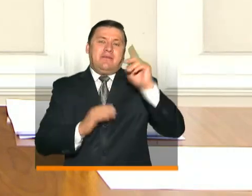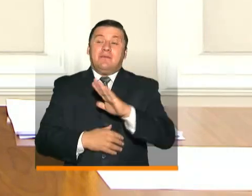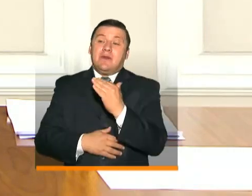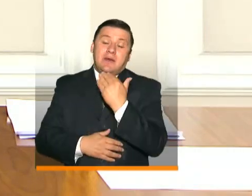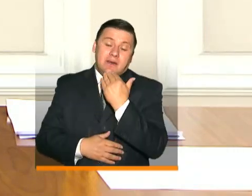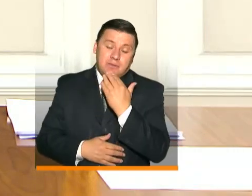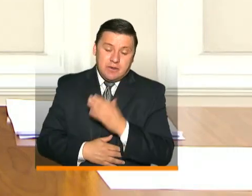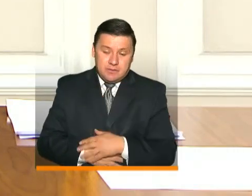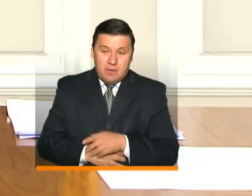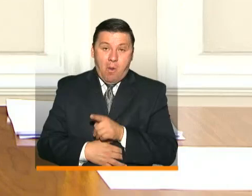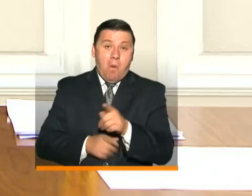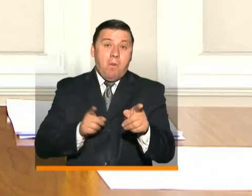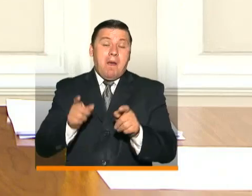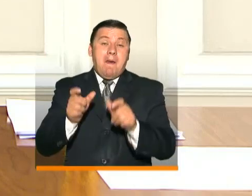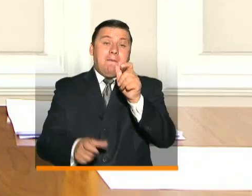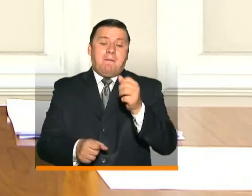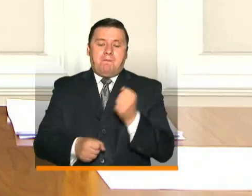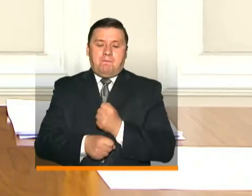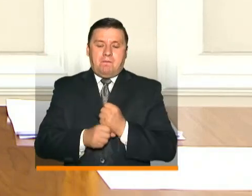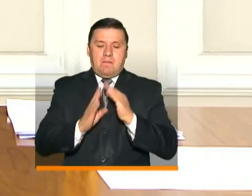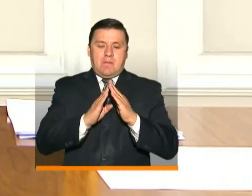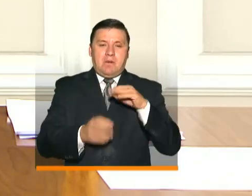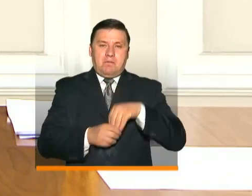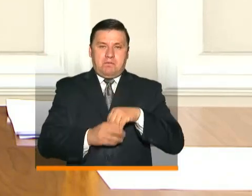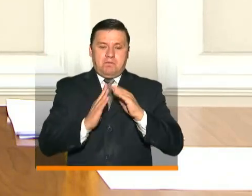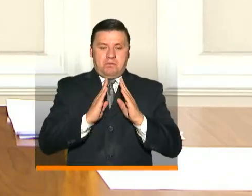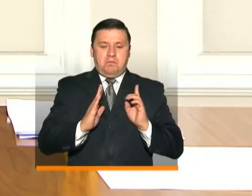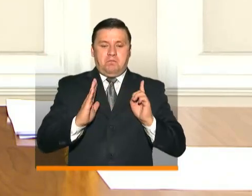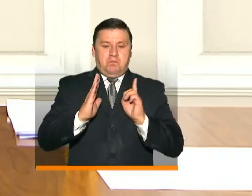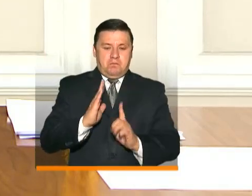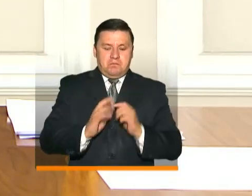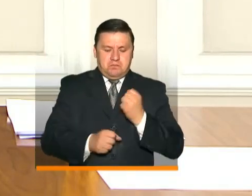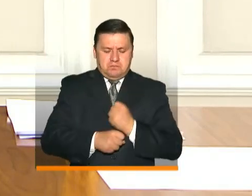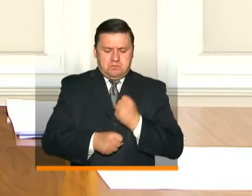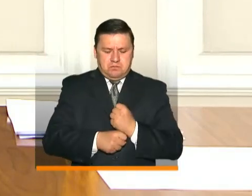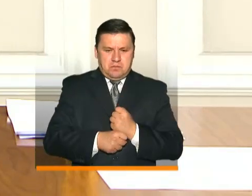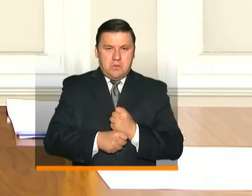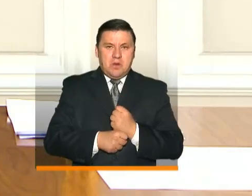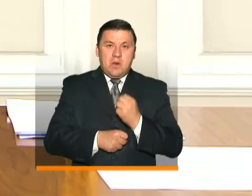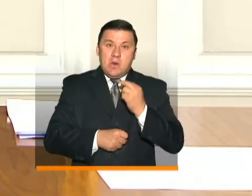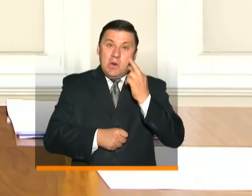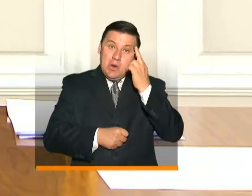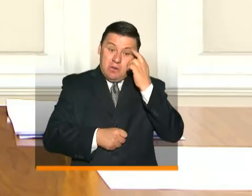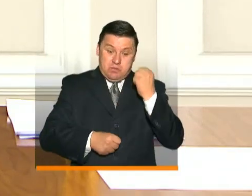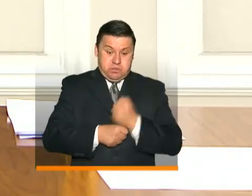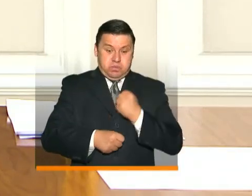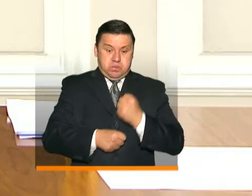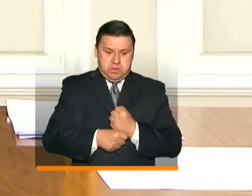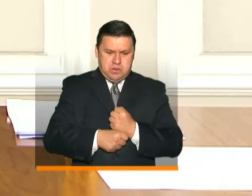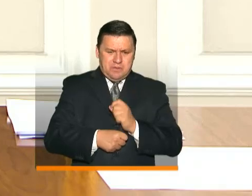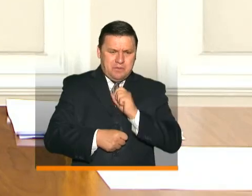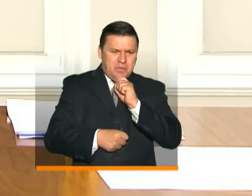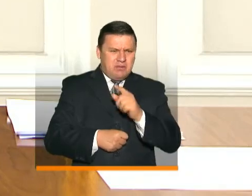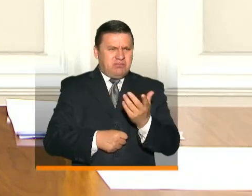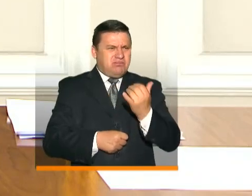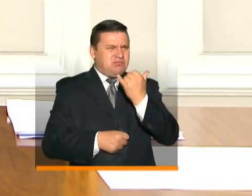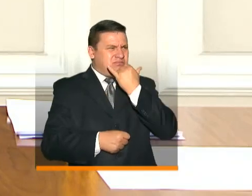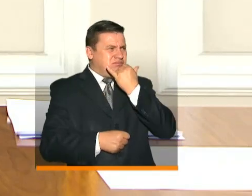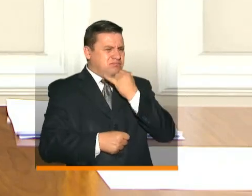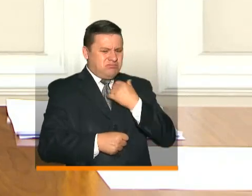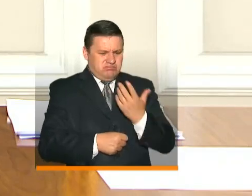ejemplo, aquellas personas que han estado trabajando en casa y que obviamente al estar trabajando en casa se preguntan, bueno, ¿y qué